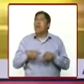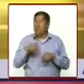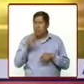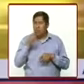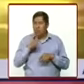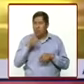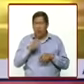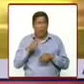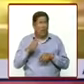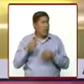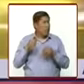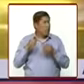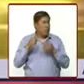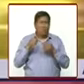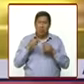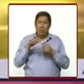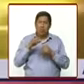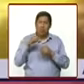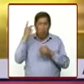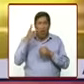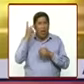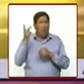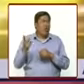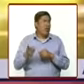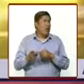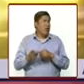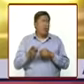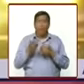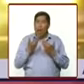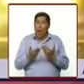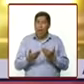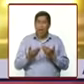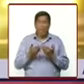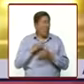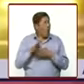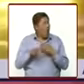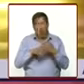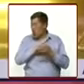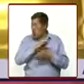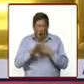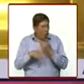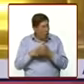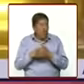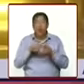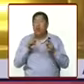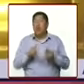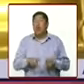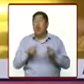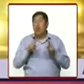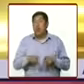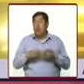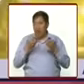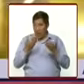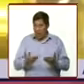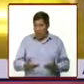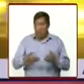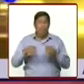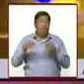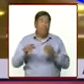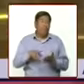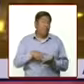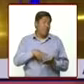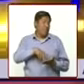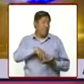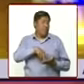Más de 150 personalidades del ámbito político, hay modelas, hay absolutamente todo tipo de personas que están aquí desfilando, y eso